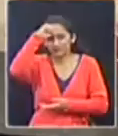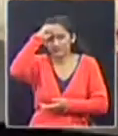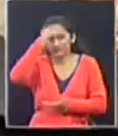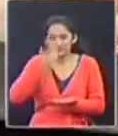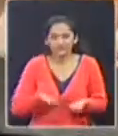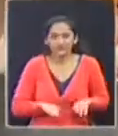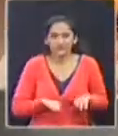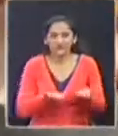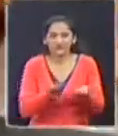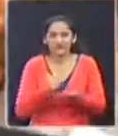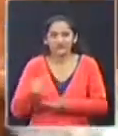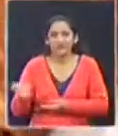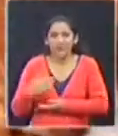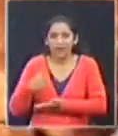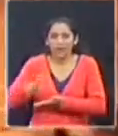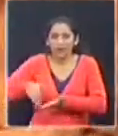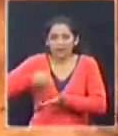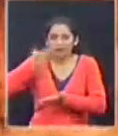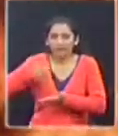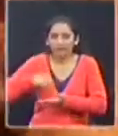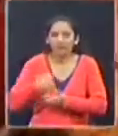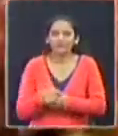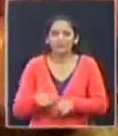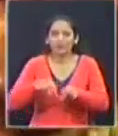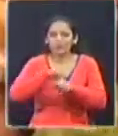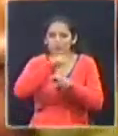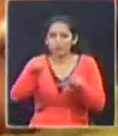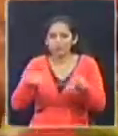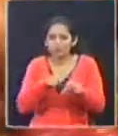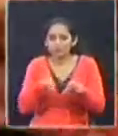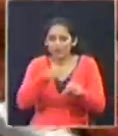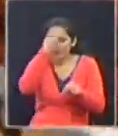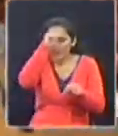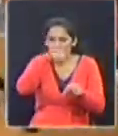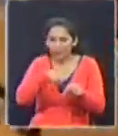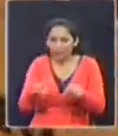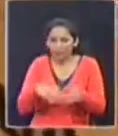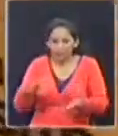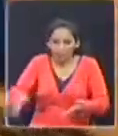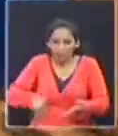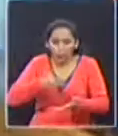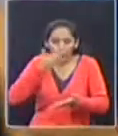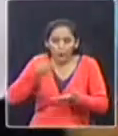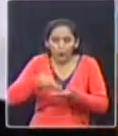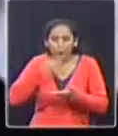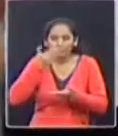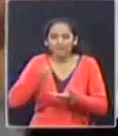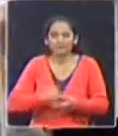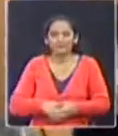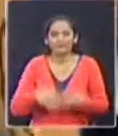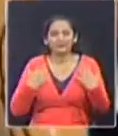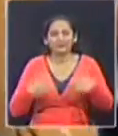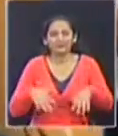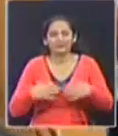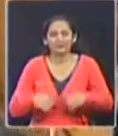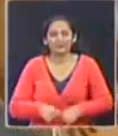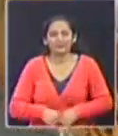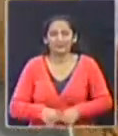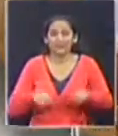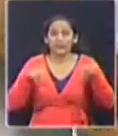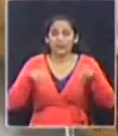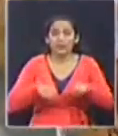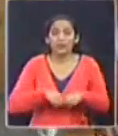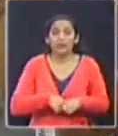encebollado, caldo de salchicha, empanadas, todos los platos típicos. Pero cabe señalar, José, te cuento, de que este año son en